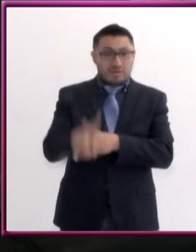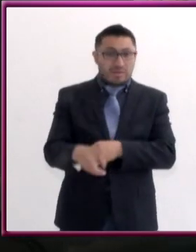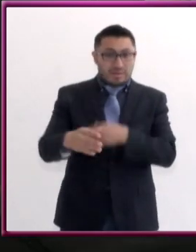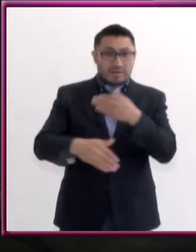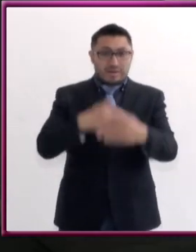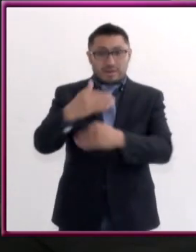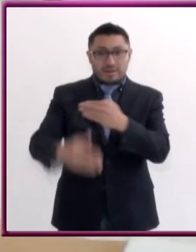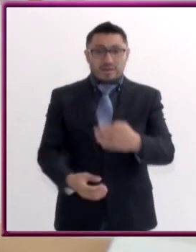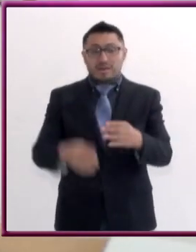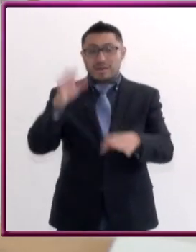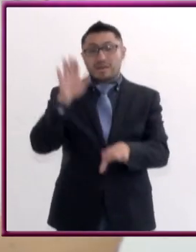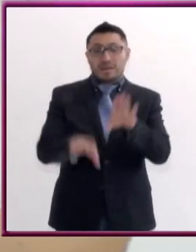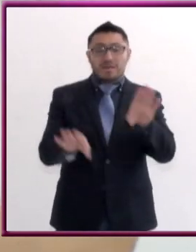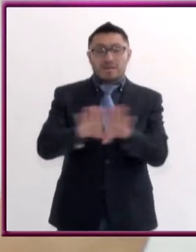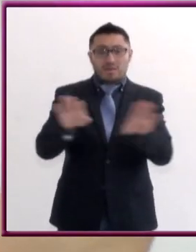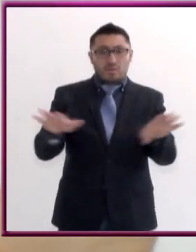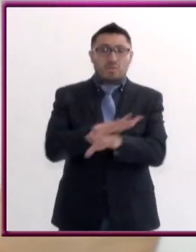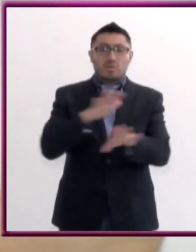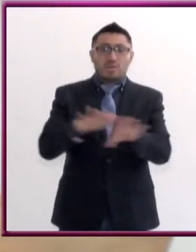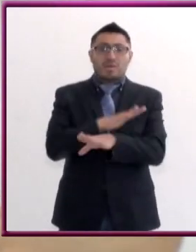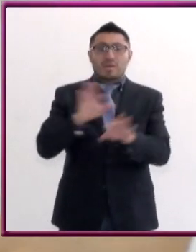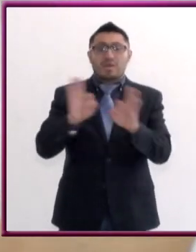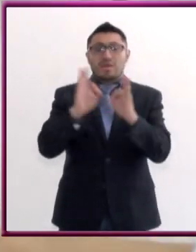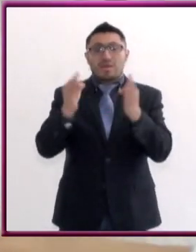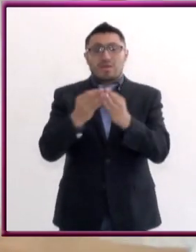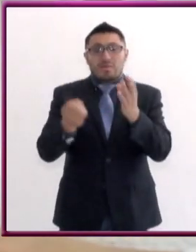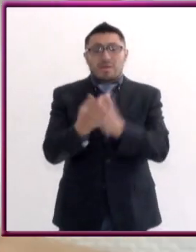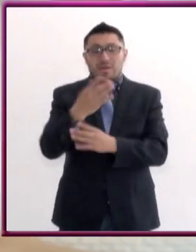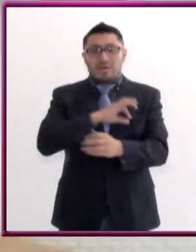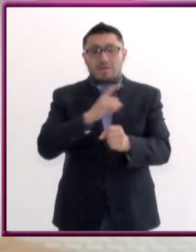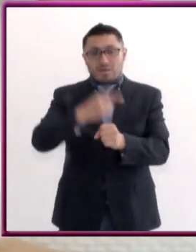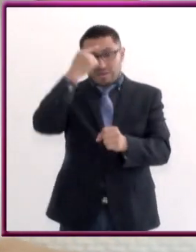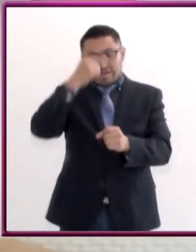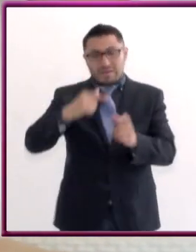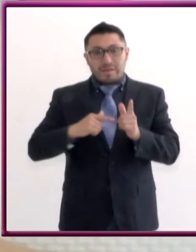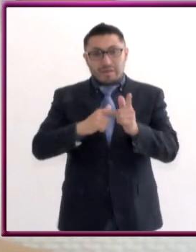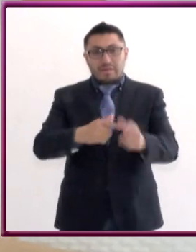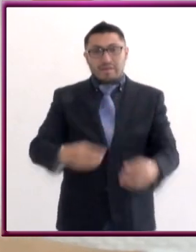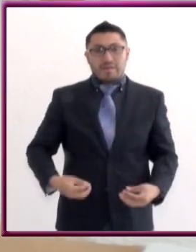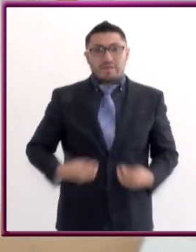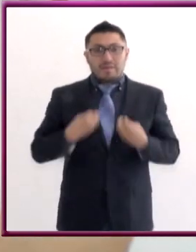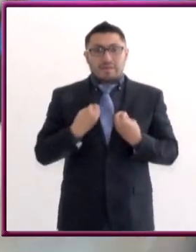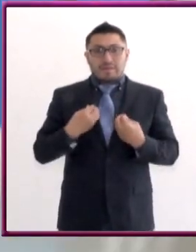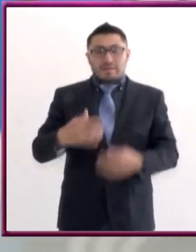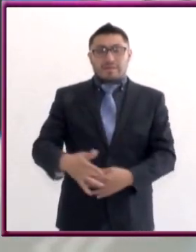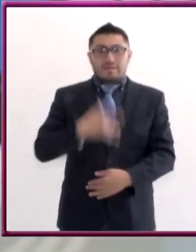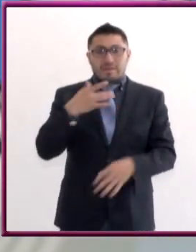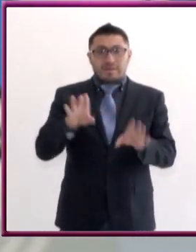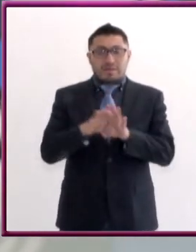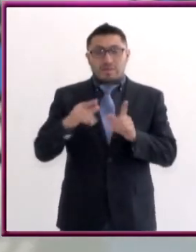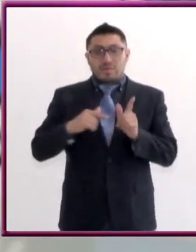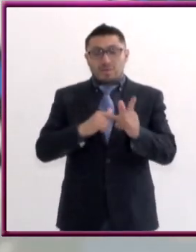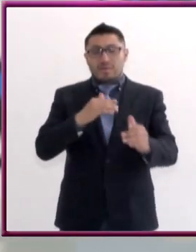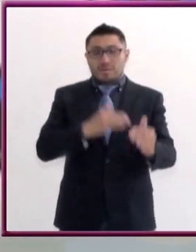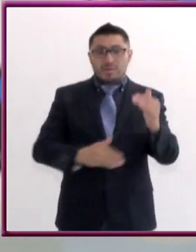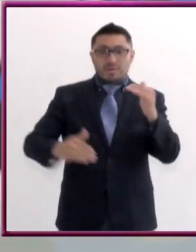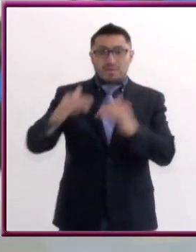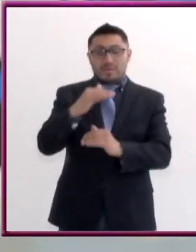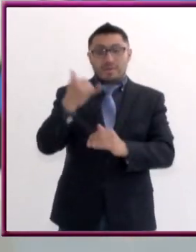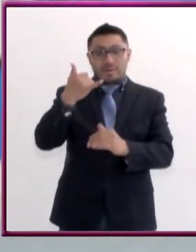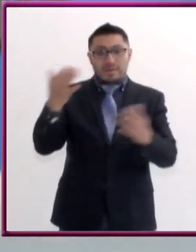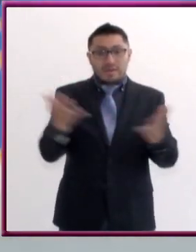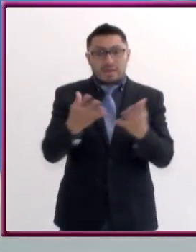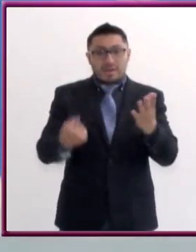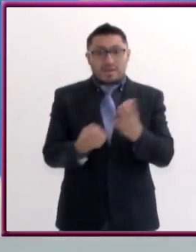que se presenta, muchas veces también como una nueva oportunidad para continuar nuestra vida, seguir creciendo y sobre